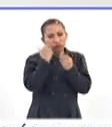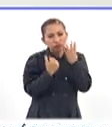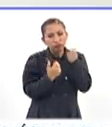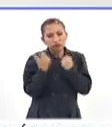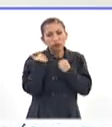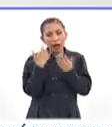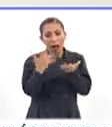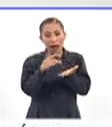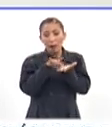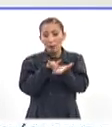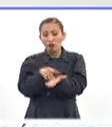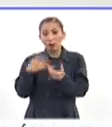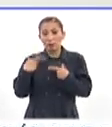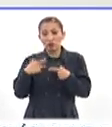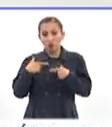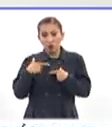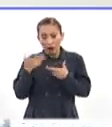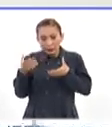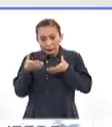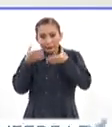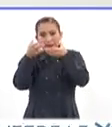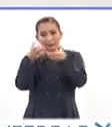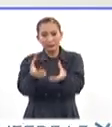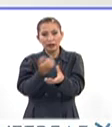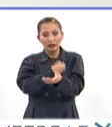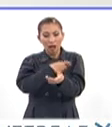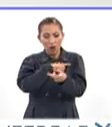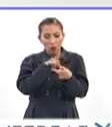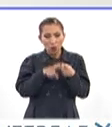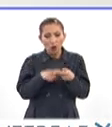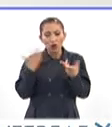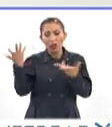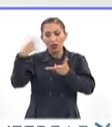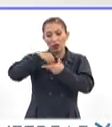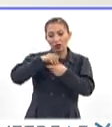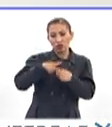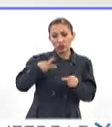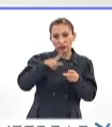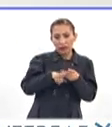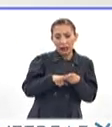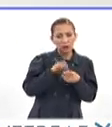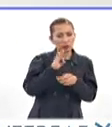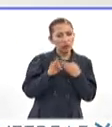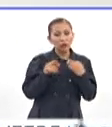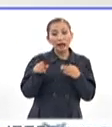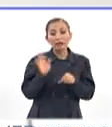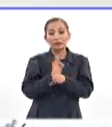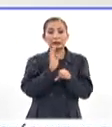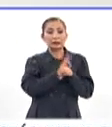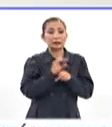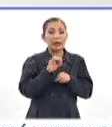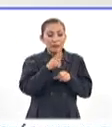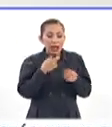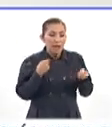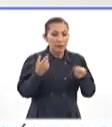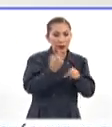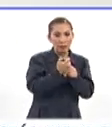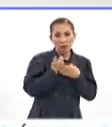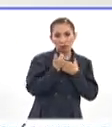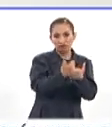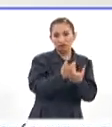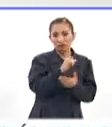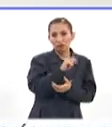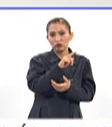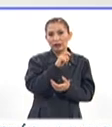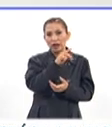desde apoyo humanitario, las cuestiones de salud, inclusión social y todo lo que es protección civil y primeros auxilios.